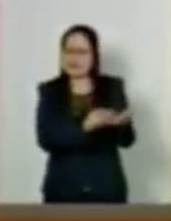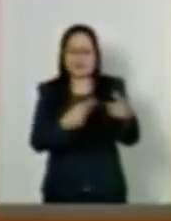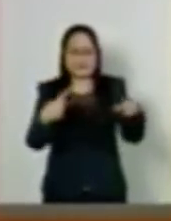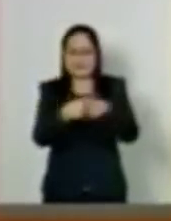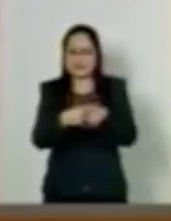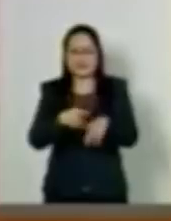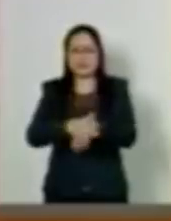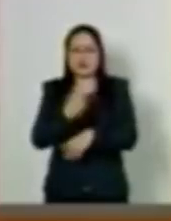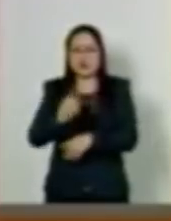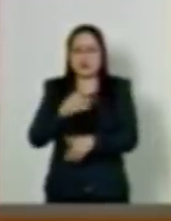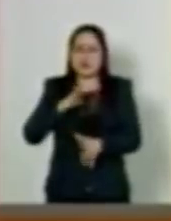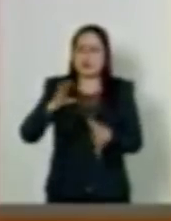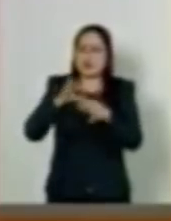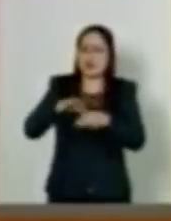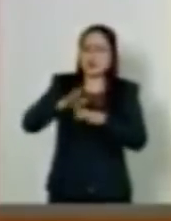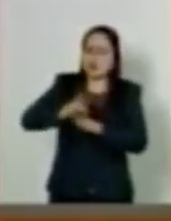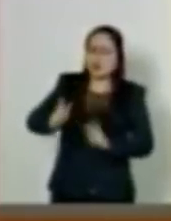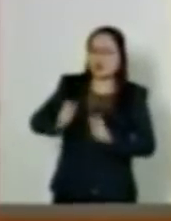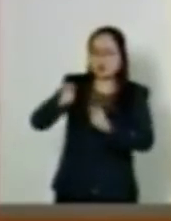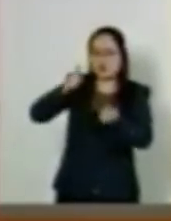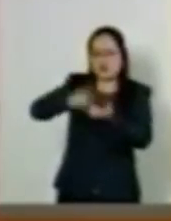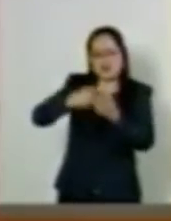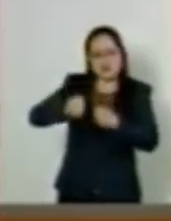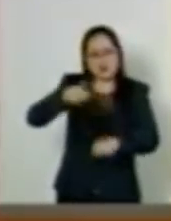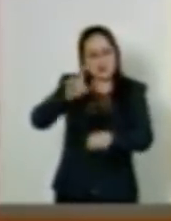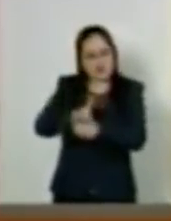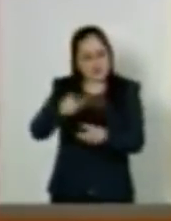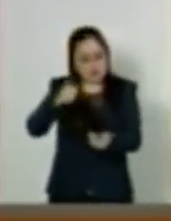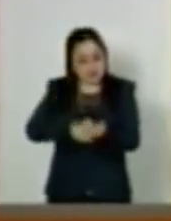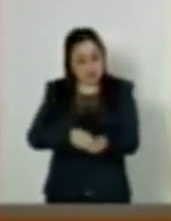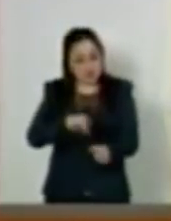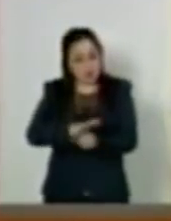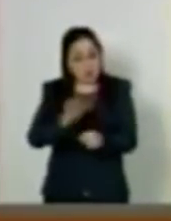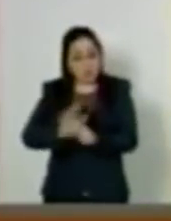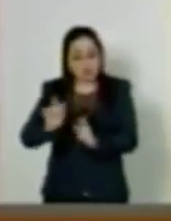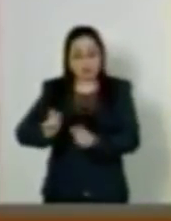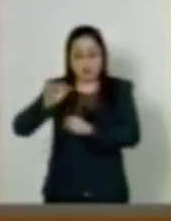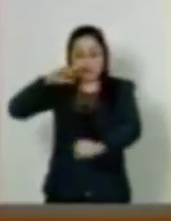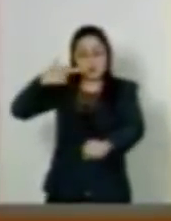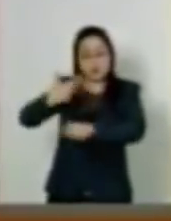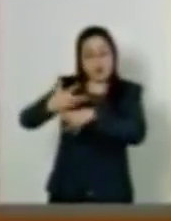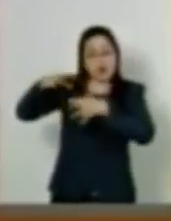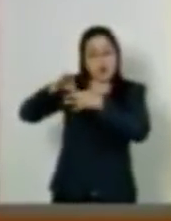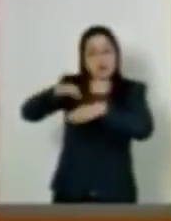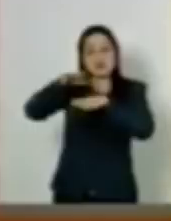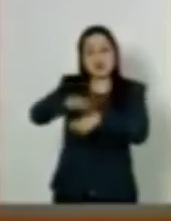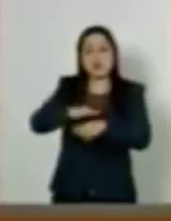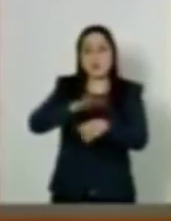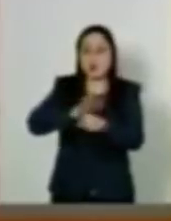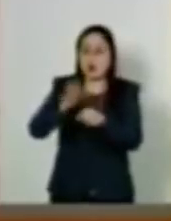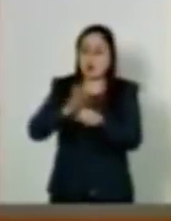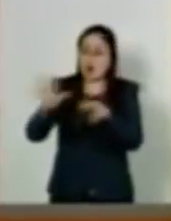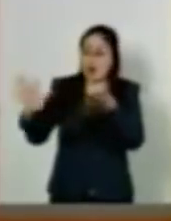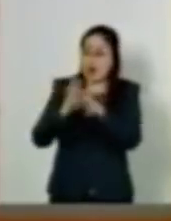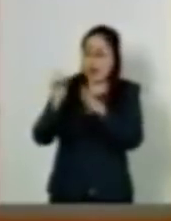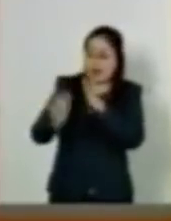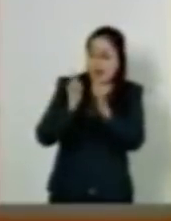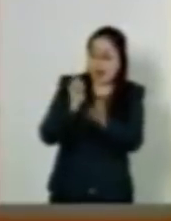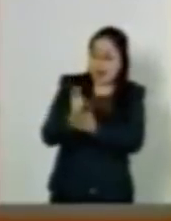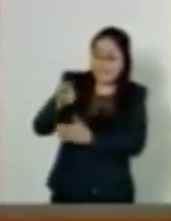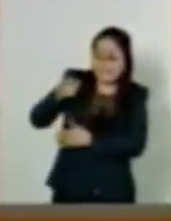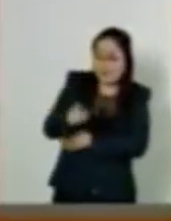que el ejercicio de las atribuciones de seguridad interior se observarán las obligaciones relativas al uso legítimo de la